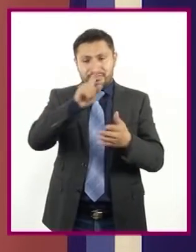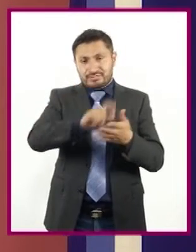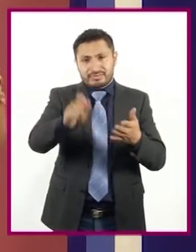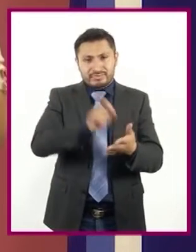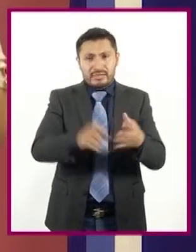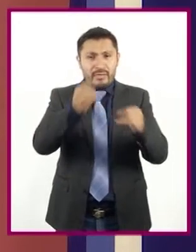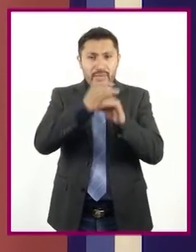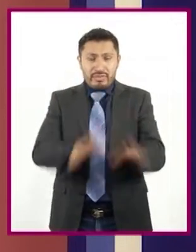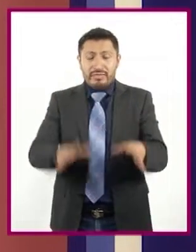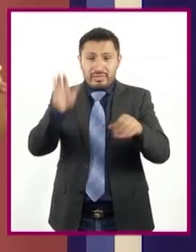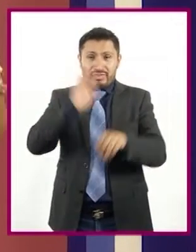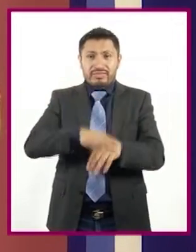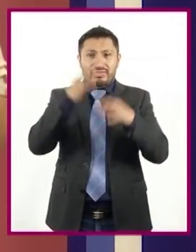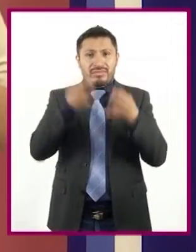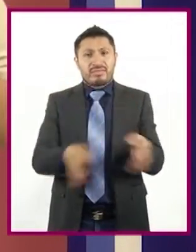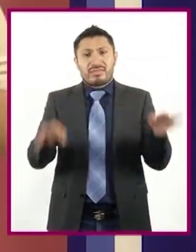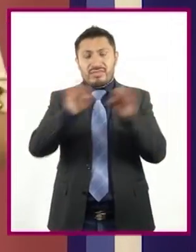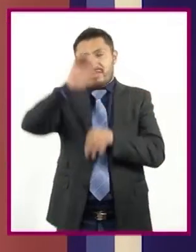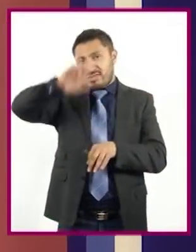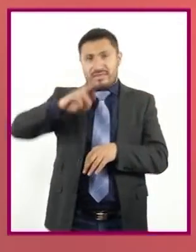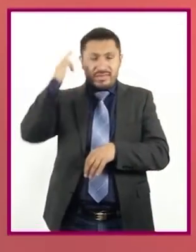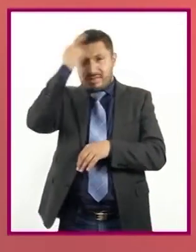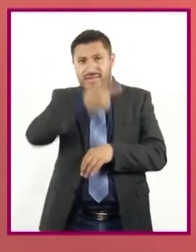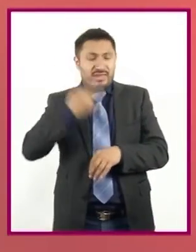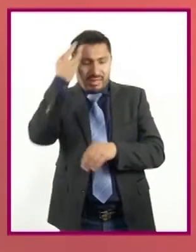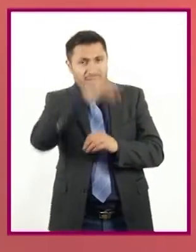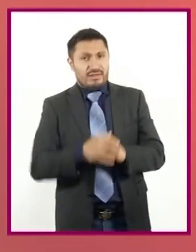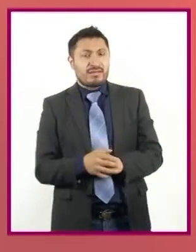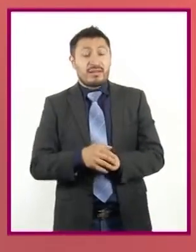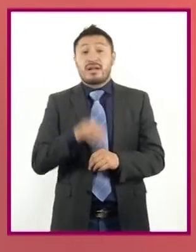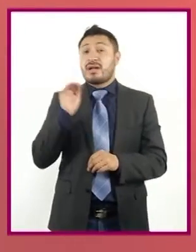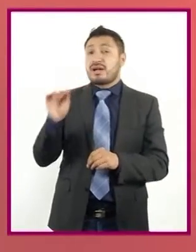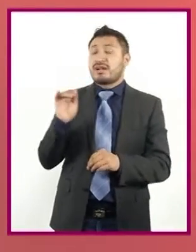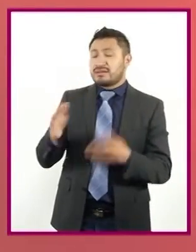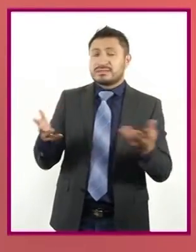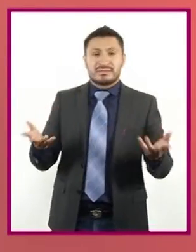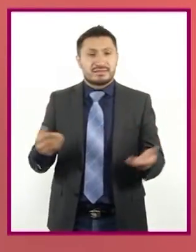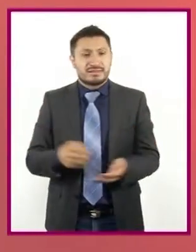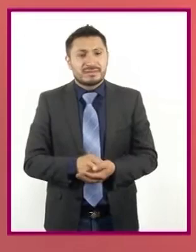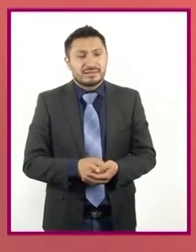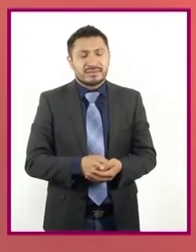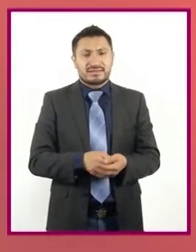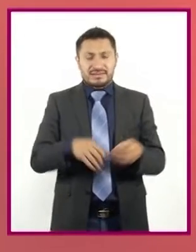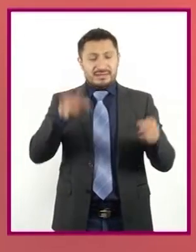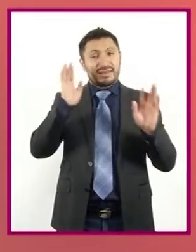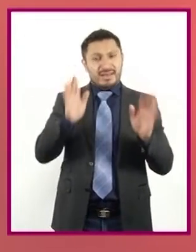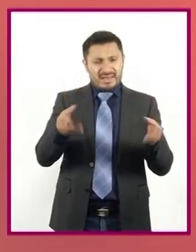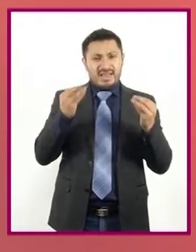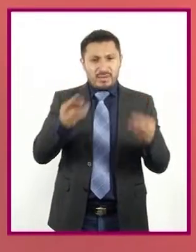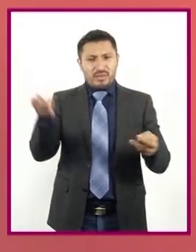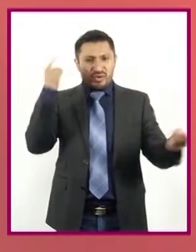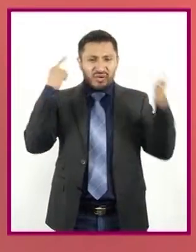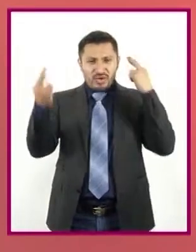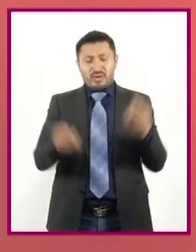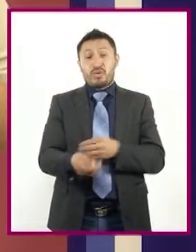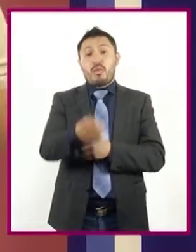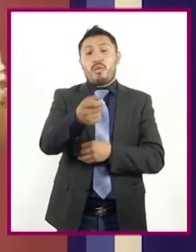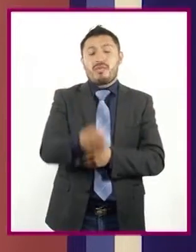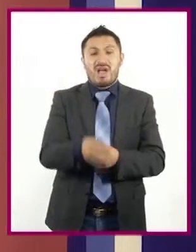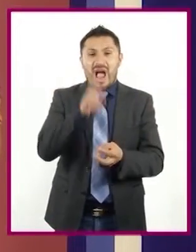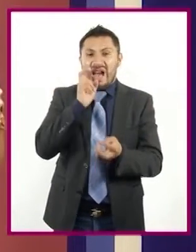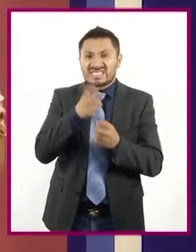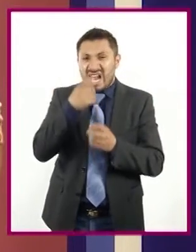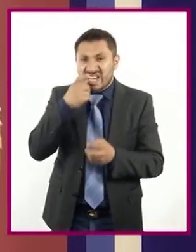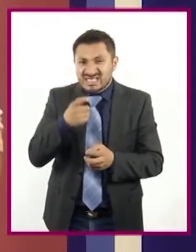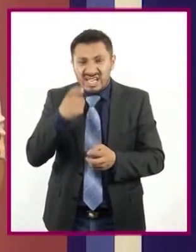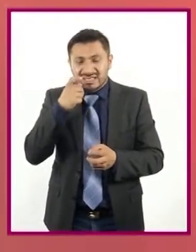más importantes que revisaremos durante la sesión. Oiga, profesora, como que ya hicimos mucho ruido y pocas nueces. Yo diría